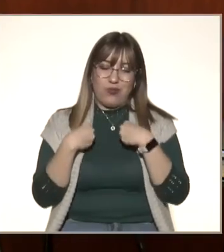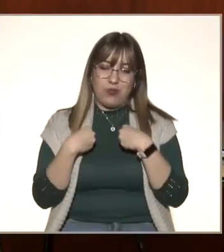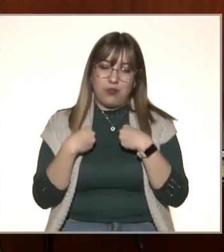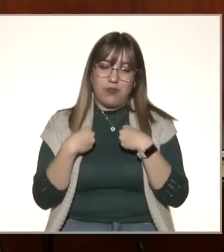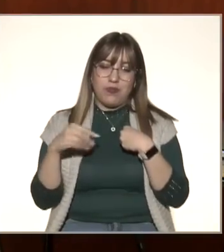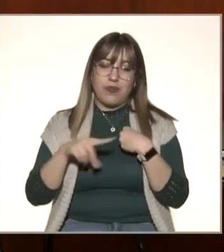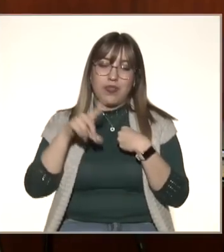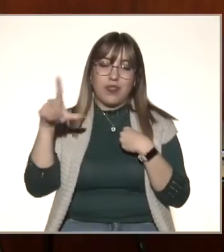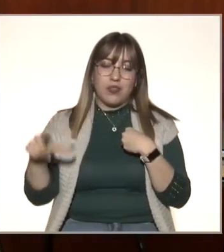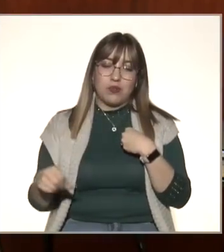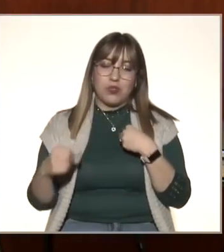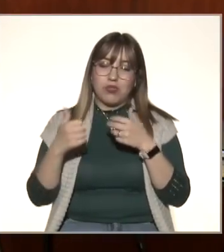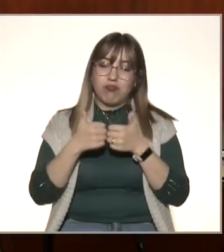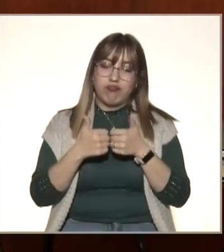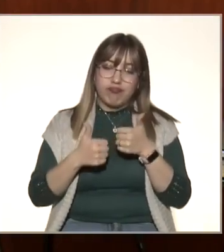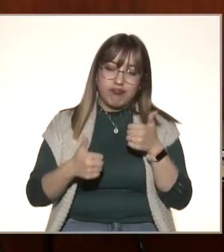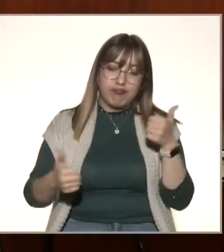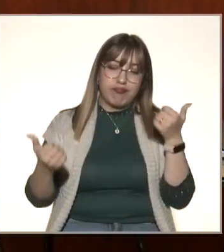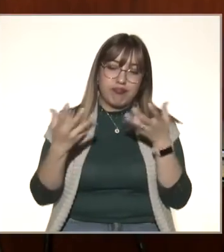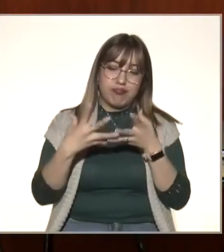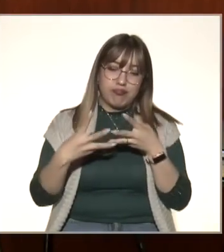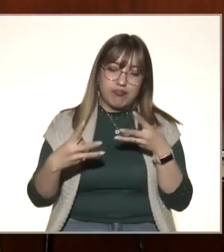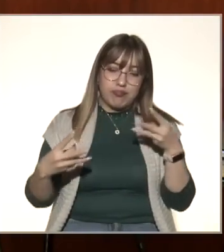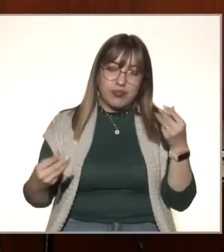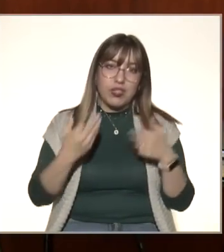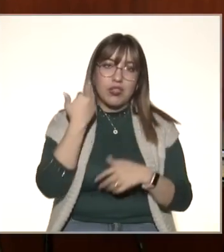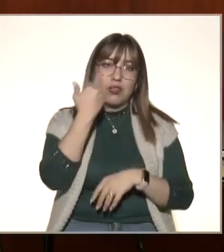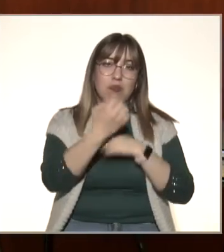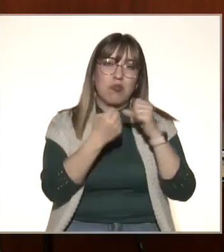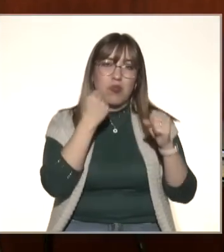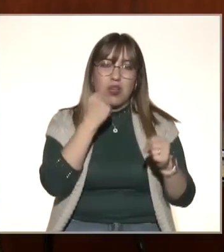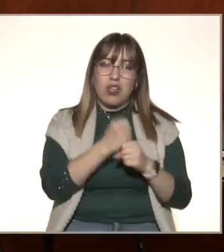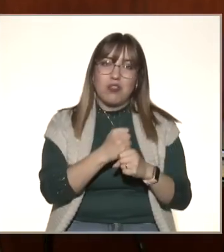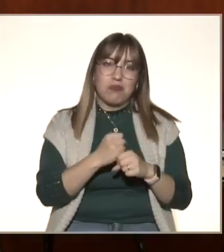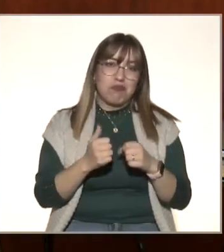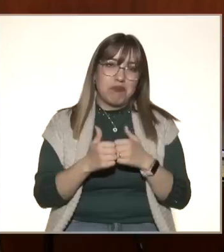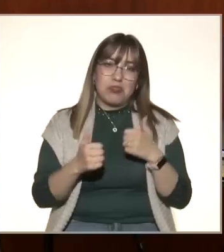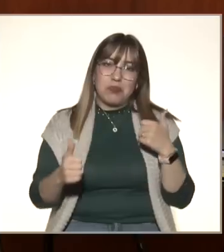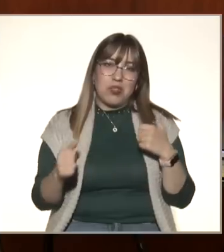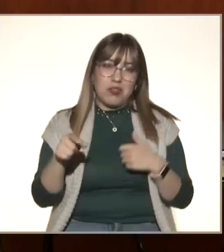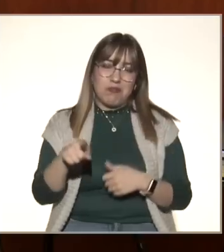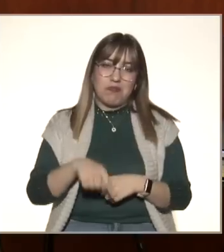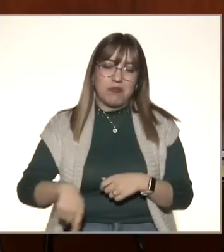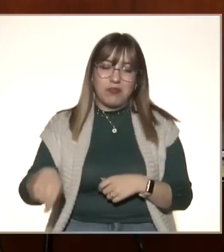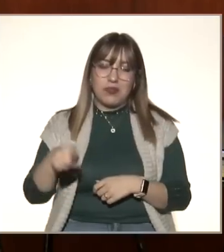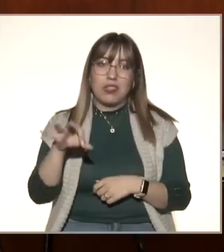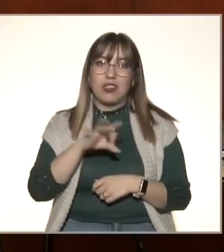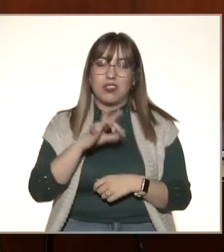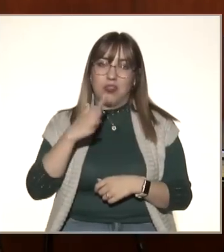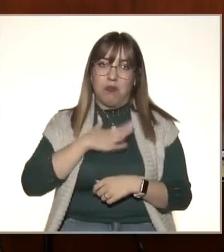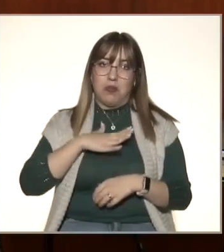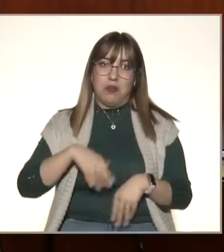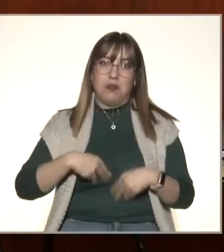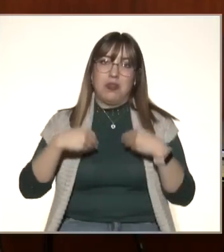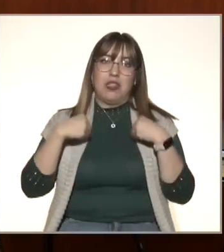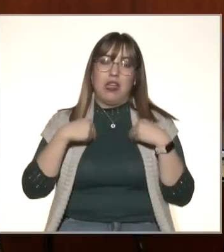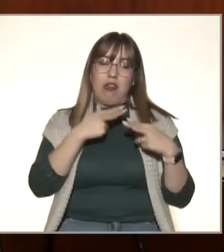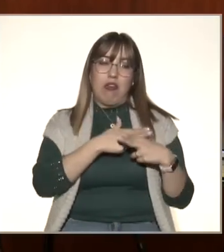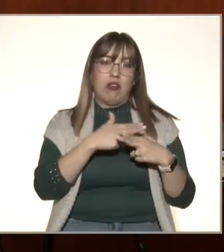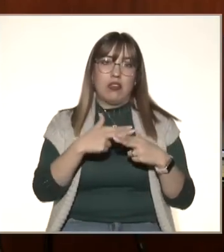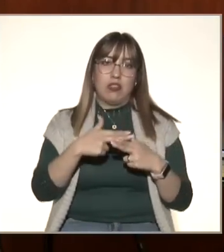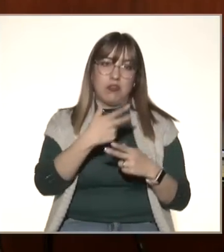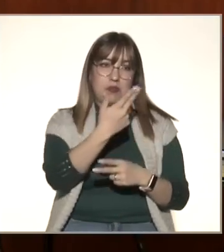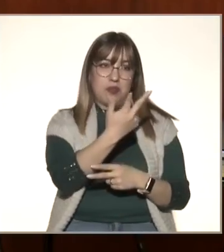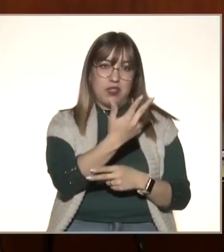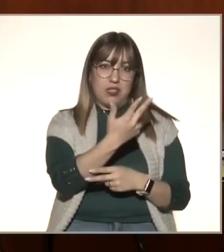años viviendo sin ellos. Entonces, si tú, o sea, viviste hasta los 25 y tienes 50,